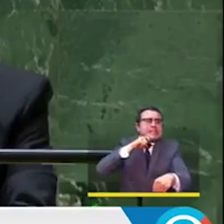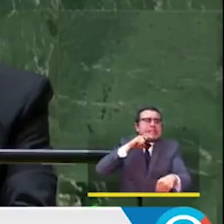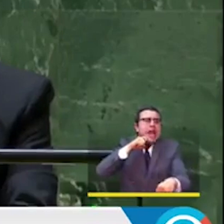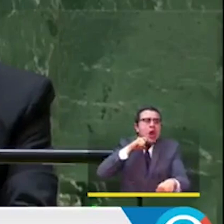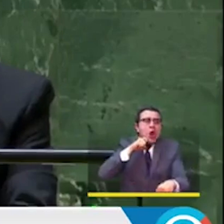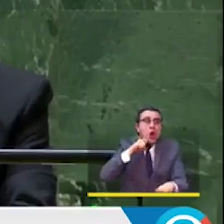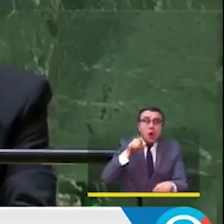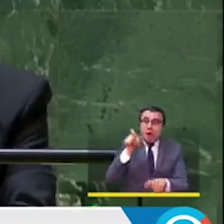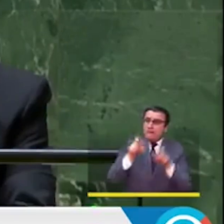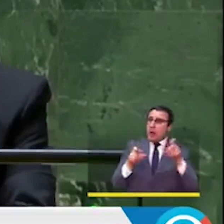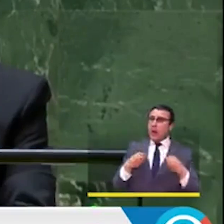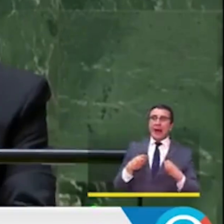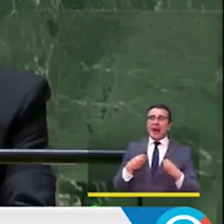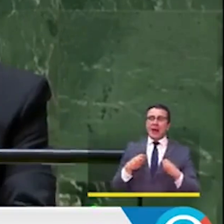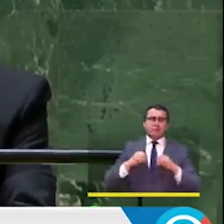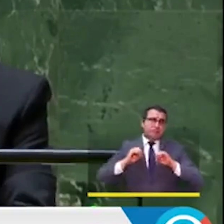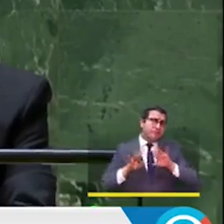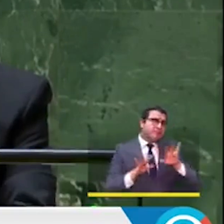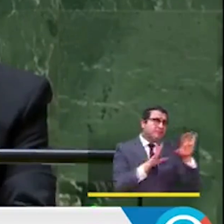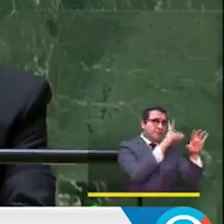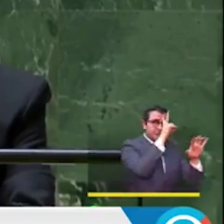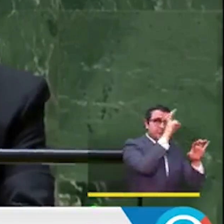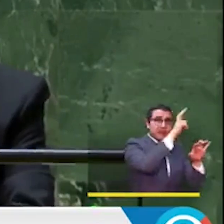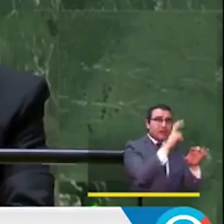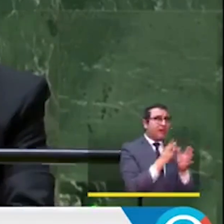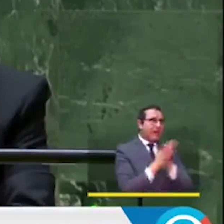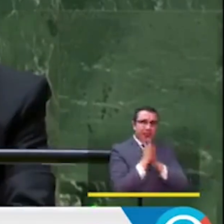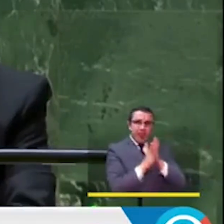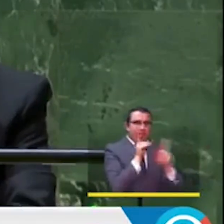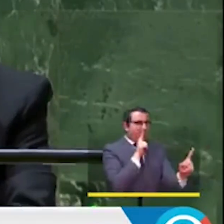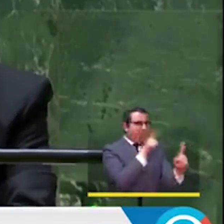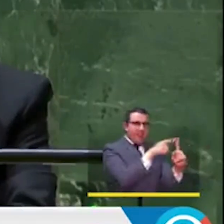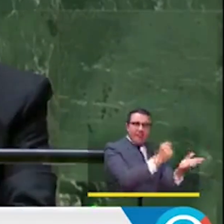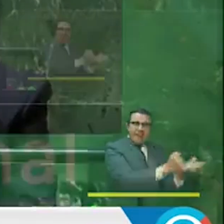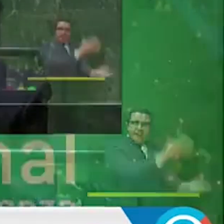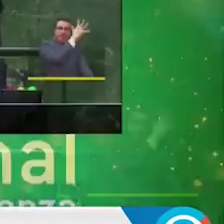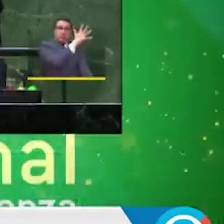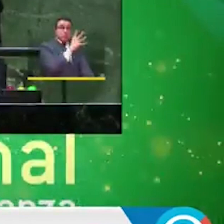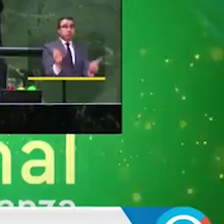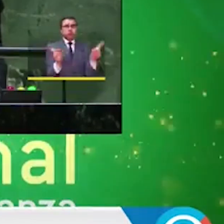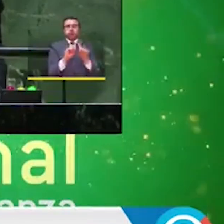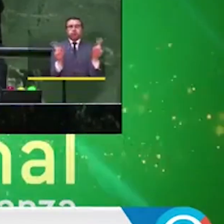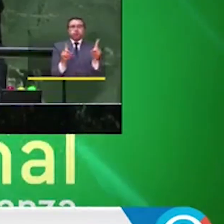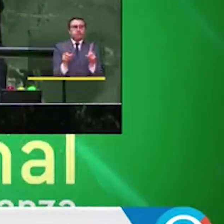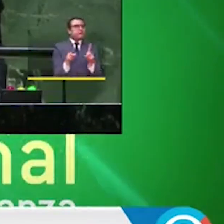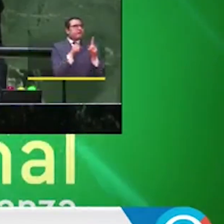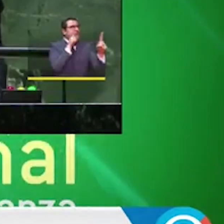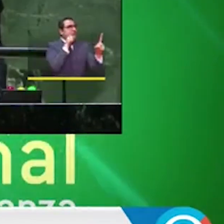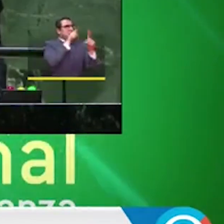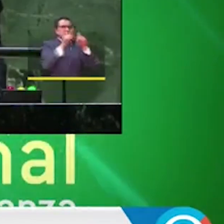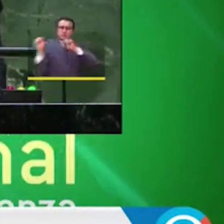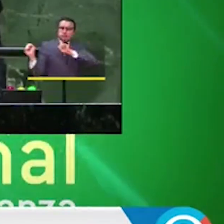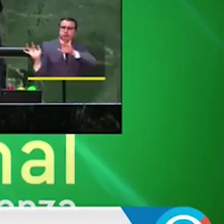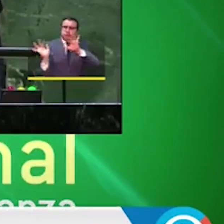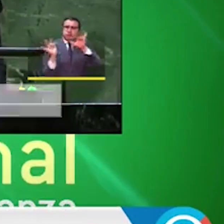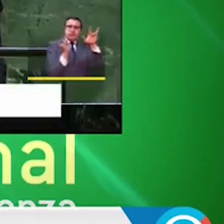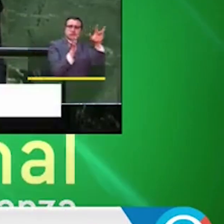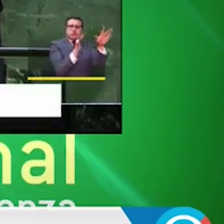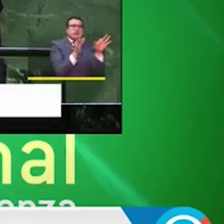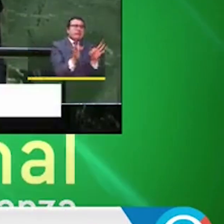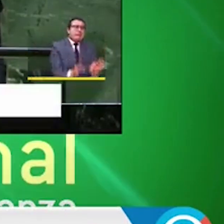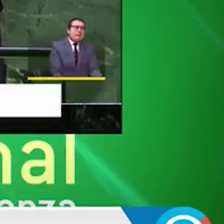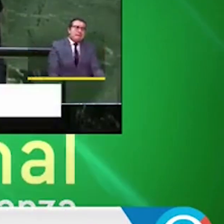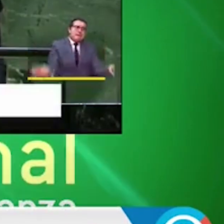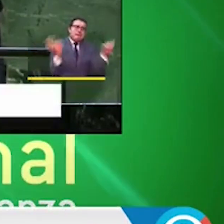no atraído por las lentejuelas de la riqueza, sino por algo más simple y vital, el